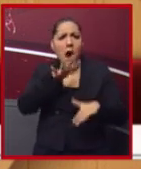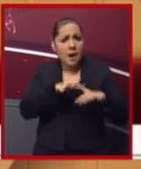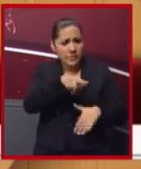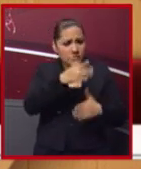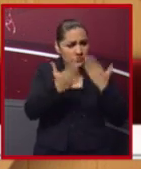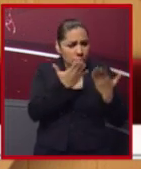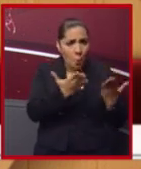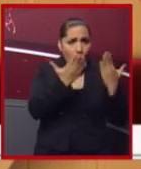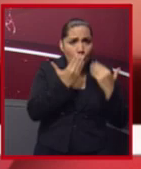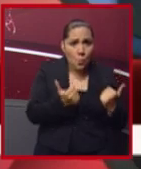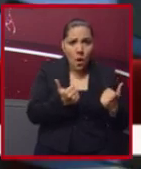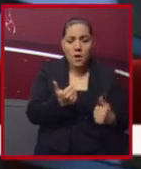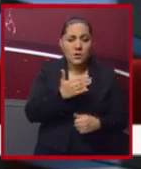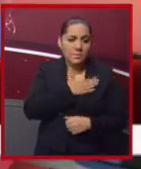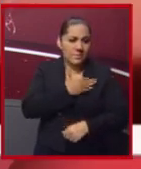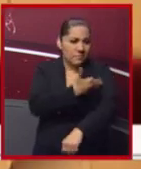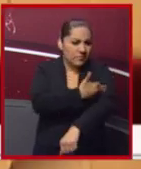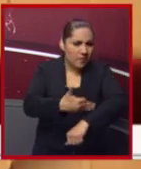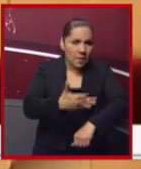sus familias.